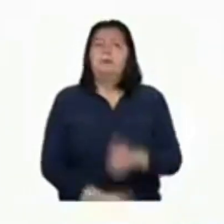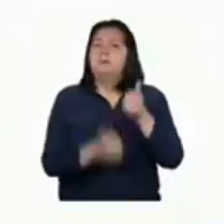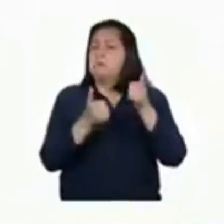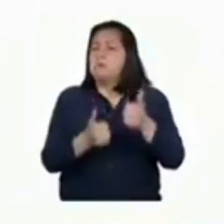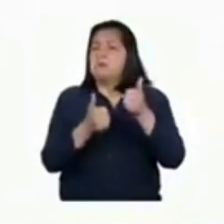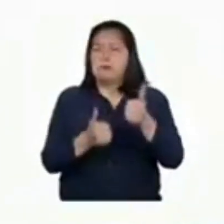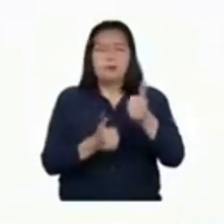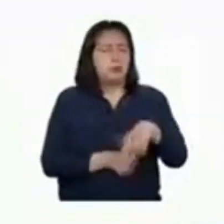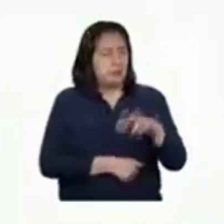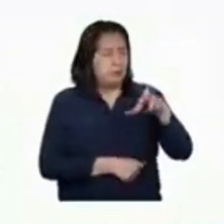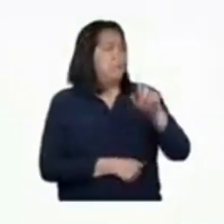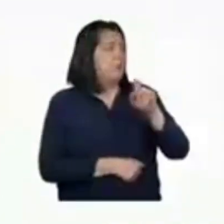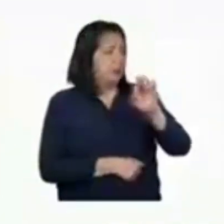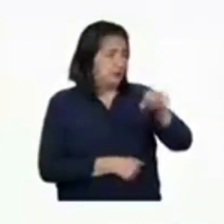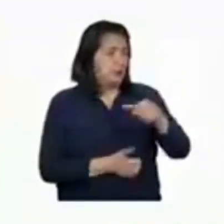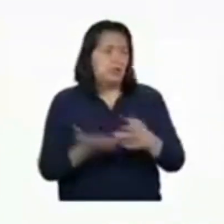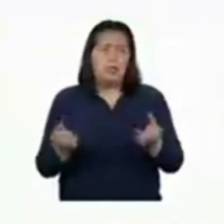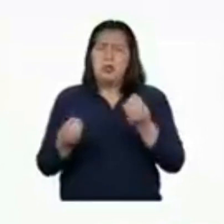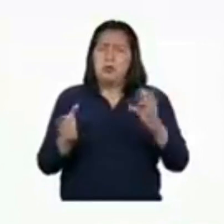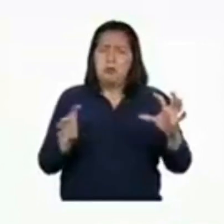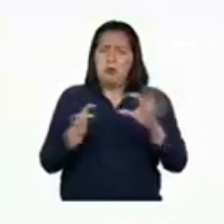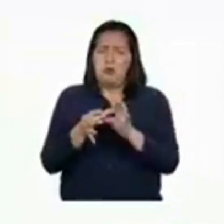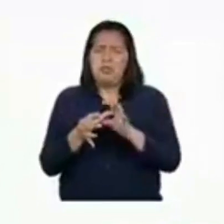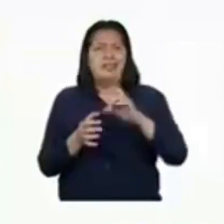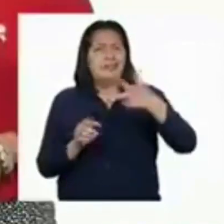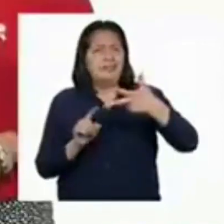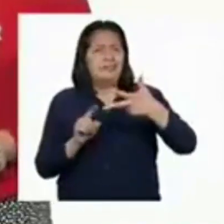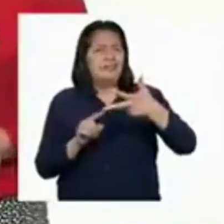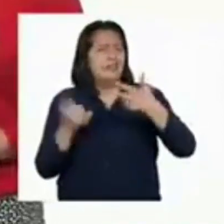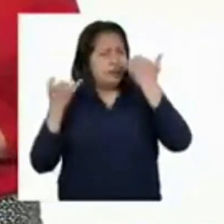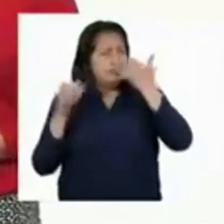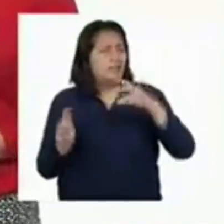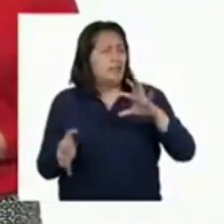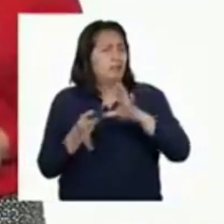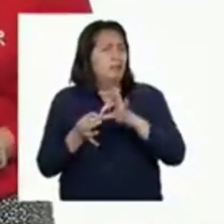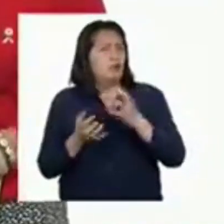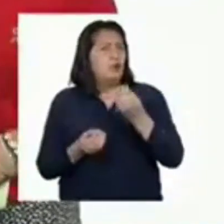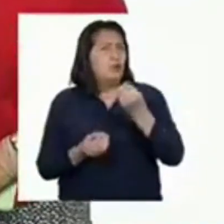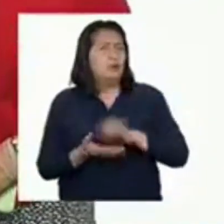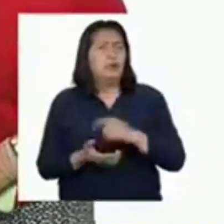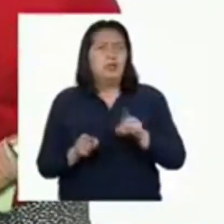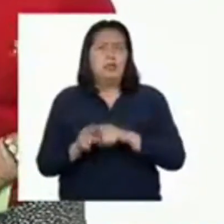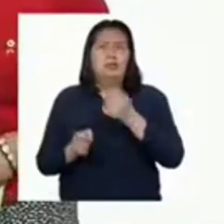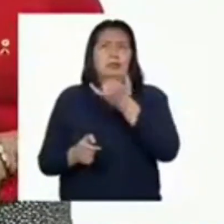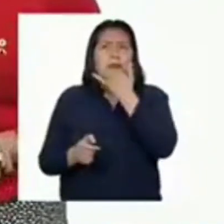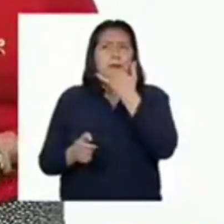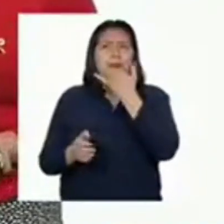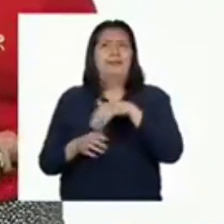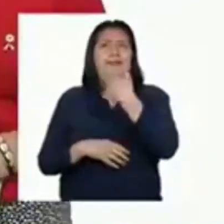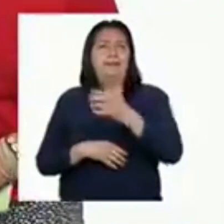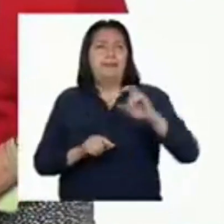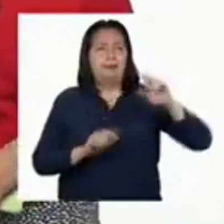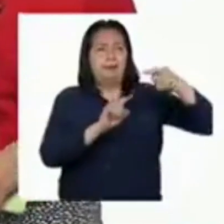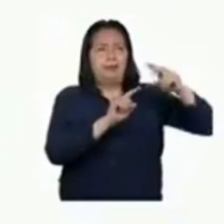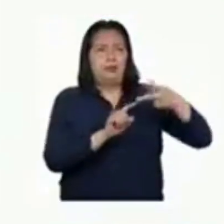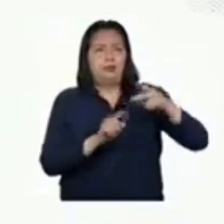Muy bien, Patricia. ¿Cómo conectaríamos la tercera idea? La tercera idea es como una consecuencia de las dos